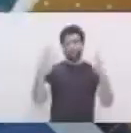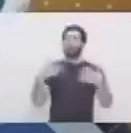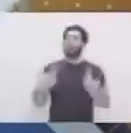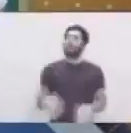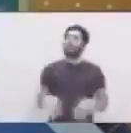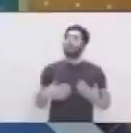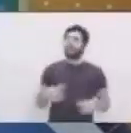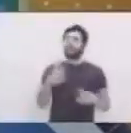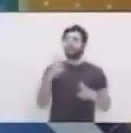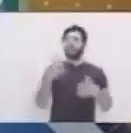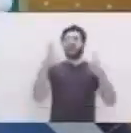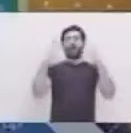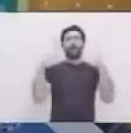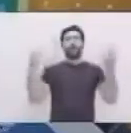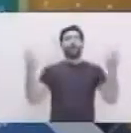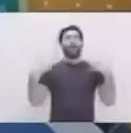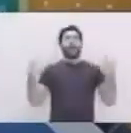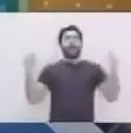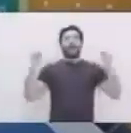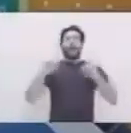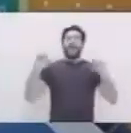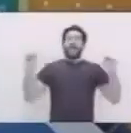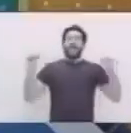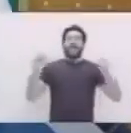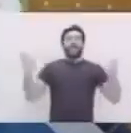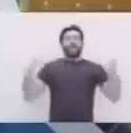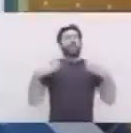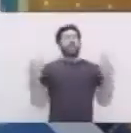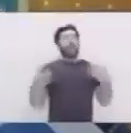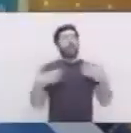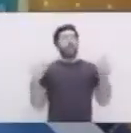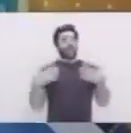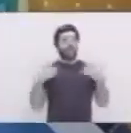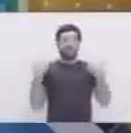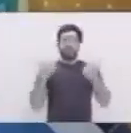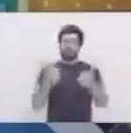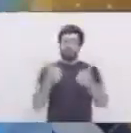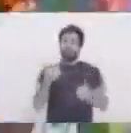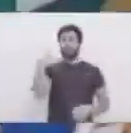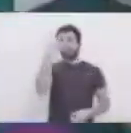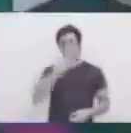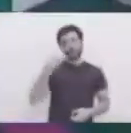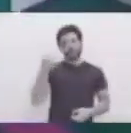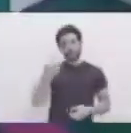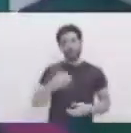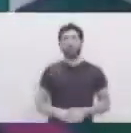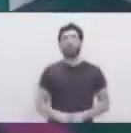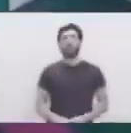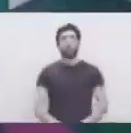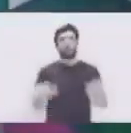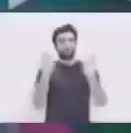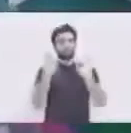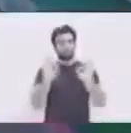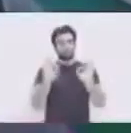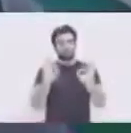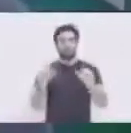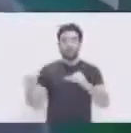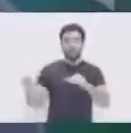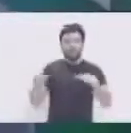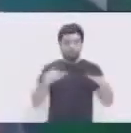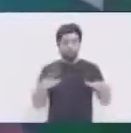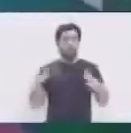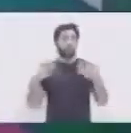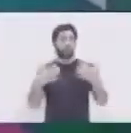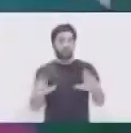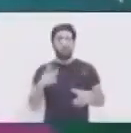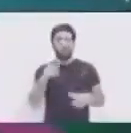Divertido, cansado, hacemos ejercicio, nos divertimos. ¿Verdad? ¡Qué buena actividad, me parece! Perfecta actividad para empezar, ya entramos en